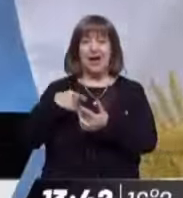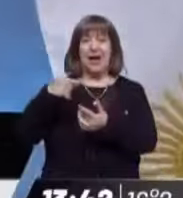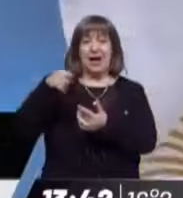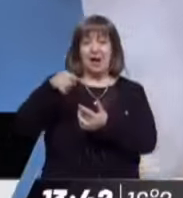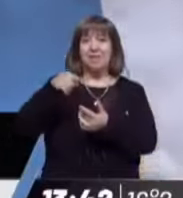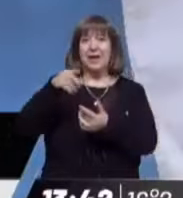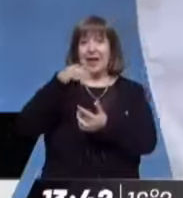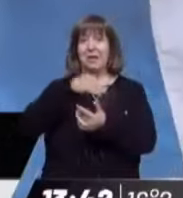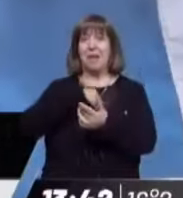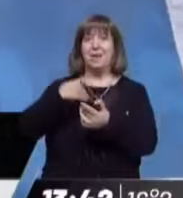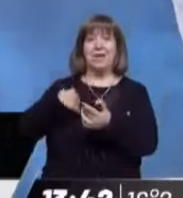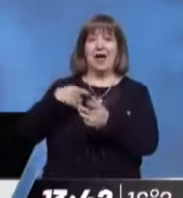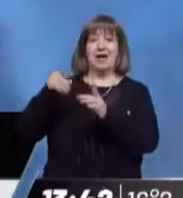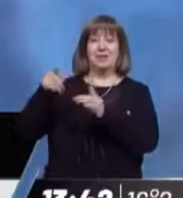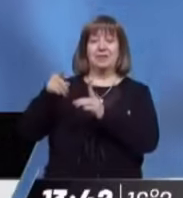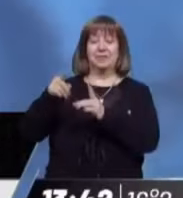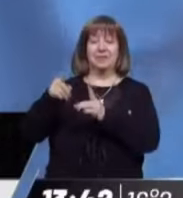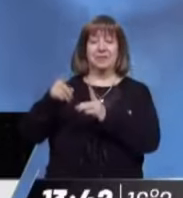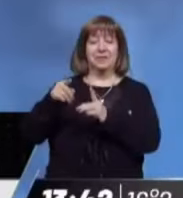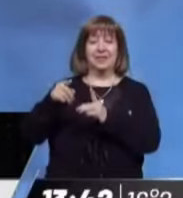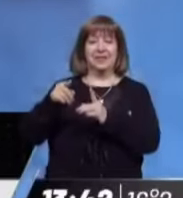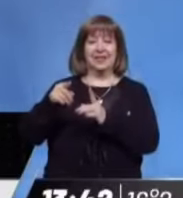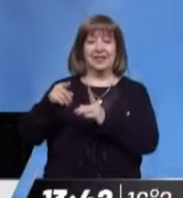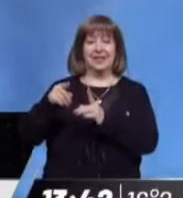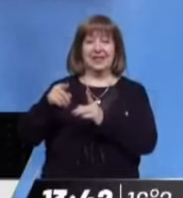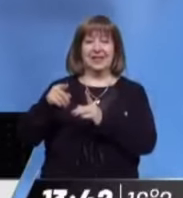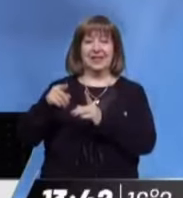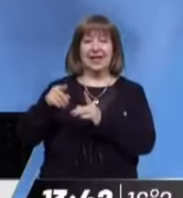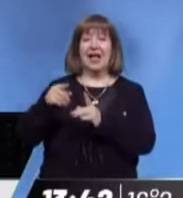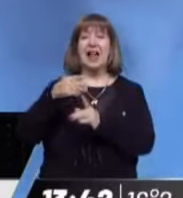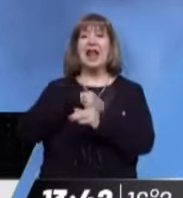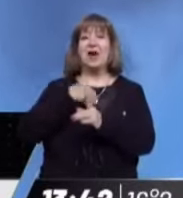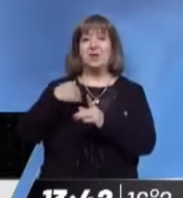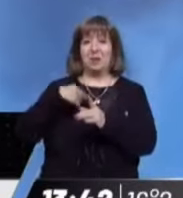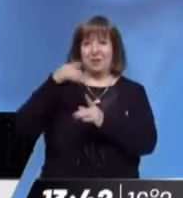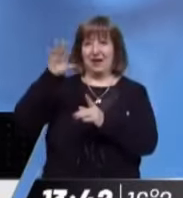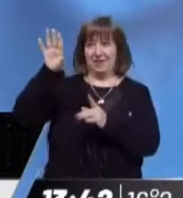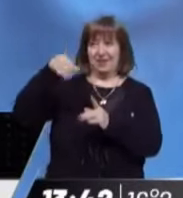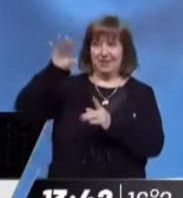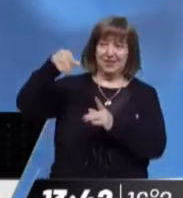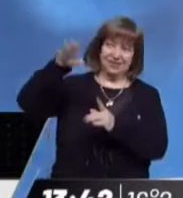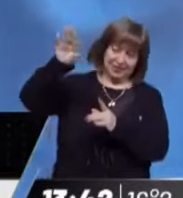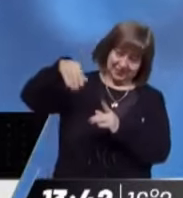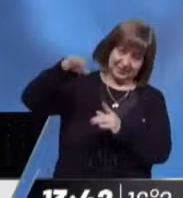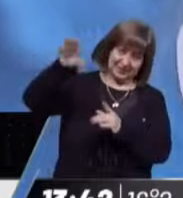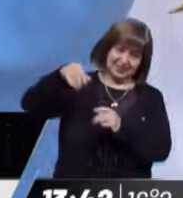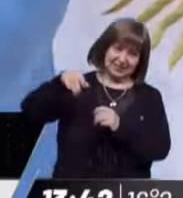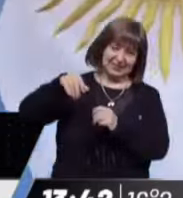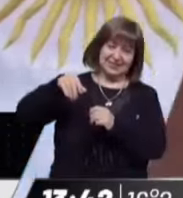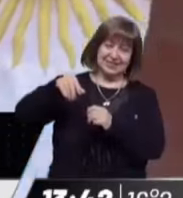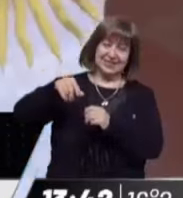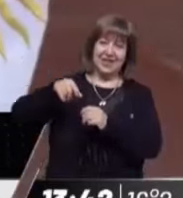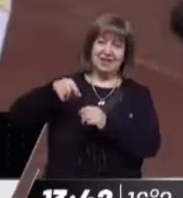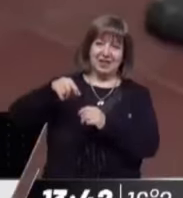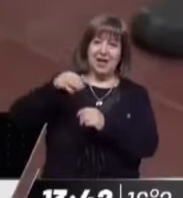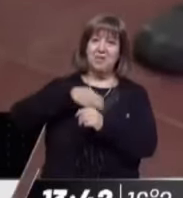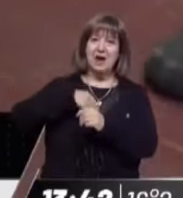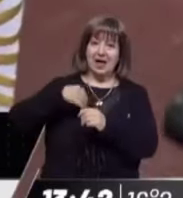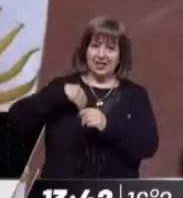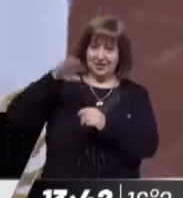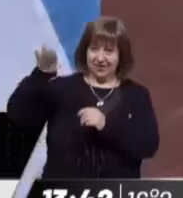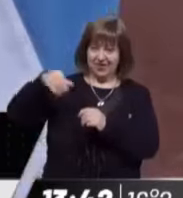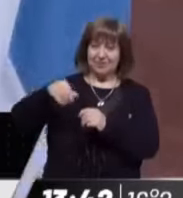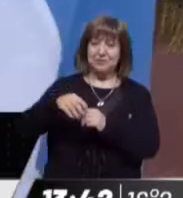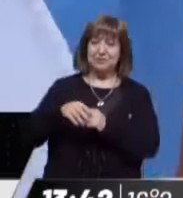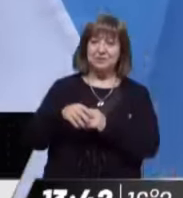Esto, mirá. La madre, me gustaría poder... ¿Dónde está la mamá? Vení, mamá. Vení acá, te tengo que ir a buscar, si no.